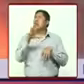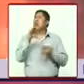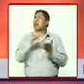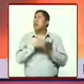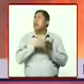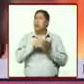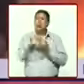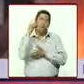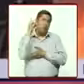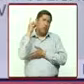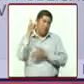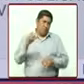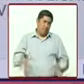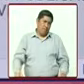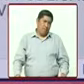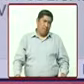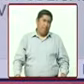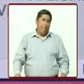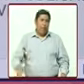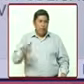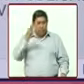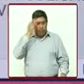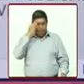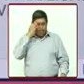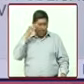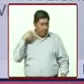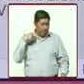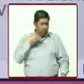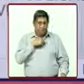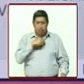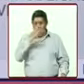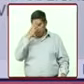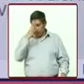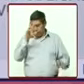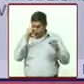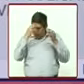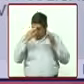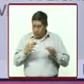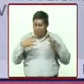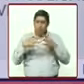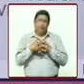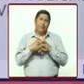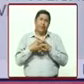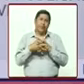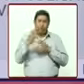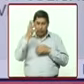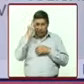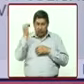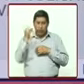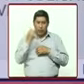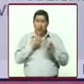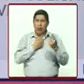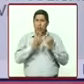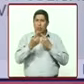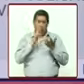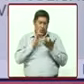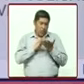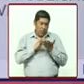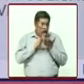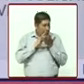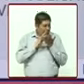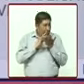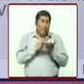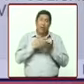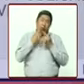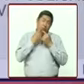mil bolivianos. Sabemos que no ha sido contundente este bloqueo porque están circulando audios desde